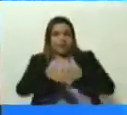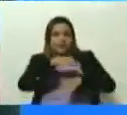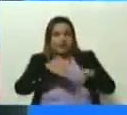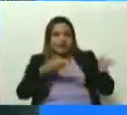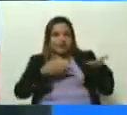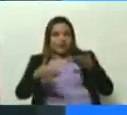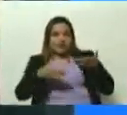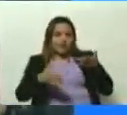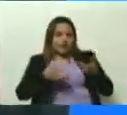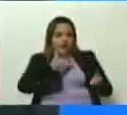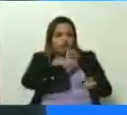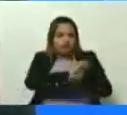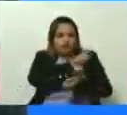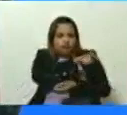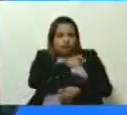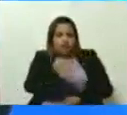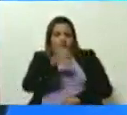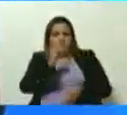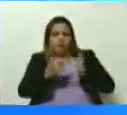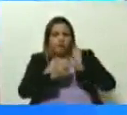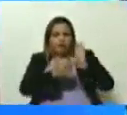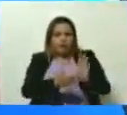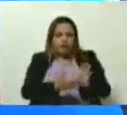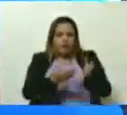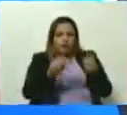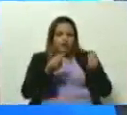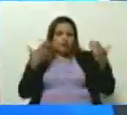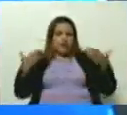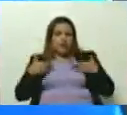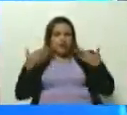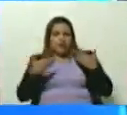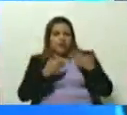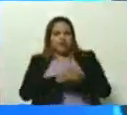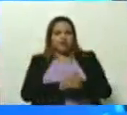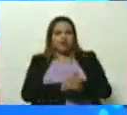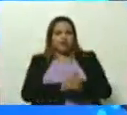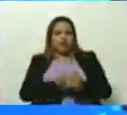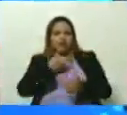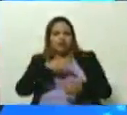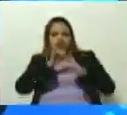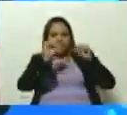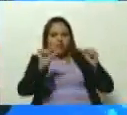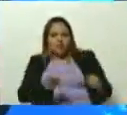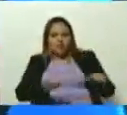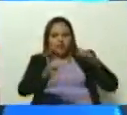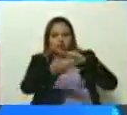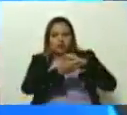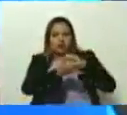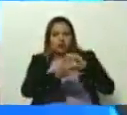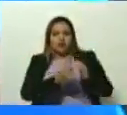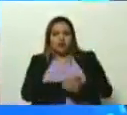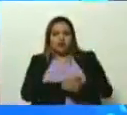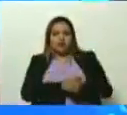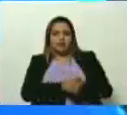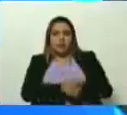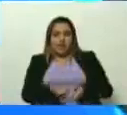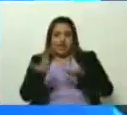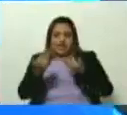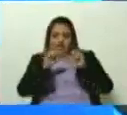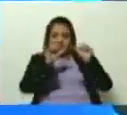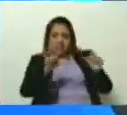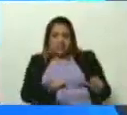Penitenciario. Nosotros queremos mostrar hoy con bastante alegría nuestro sistema tecnológico, de este sistema que